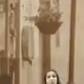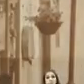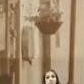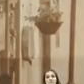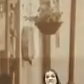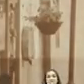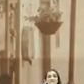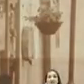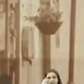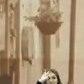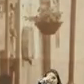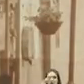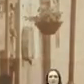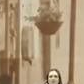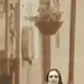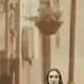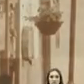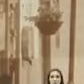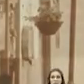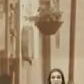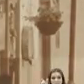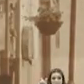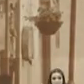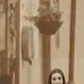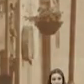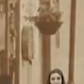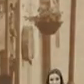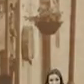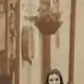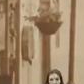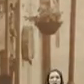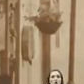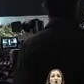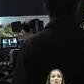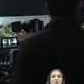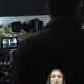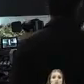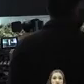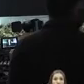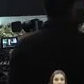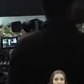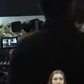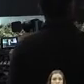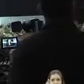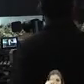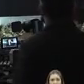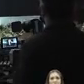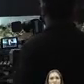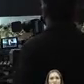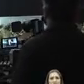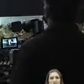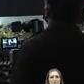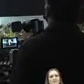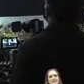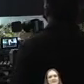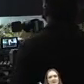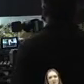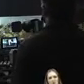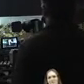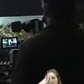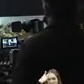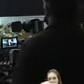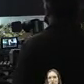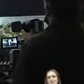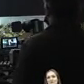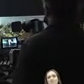nuestro corresponsal en México que está en el lugar. Juan Carlos, ¿qué tal? Buenas tardes. ¿Qué tal? Saludos desde Guadalajara, acá en México, pues donde